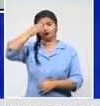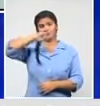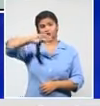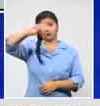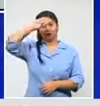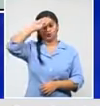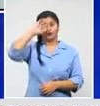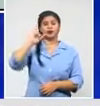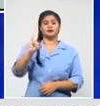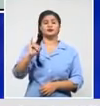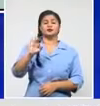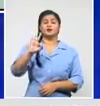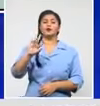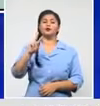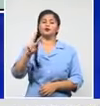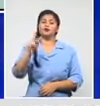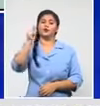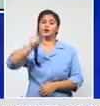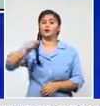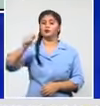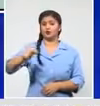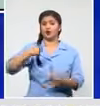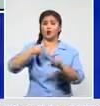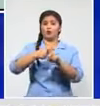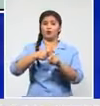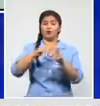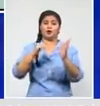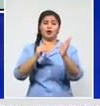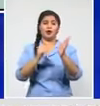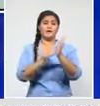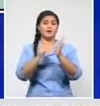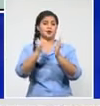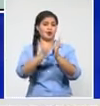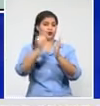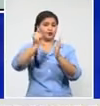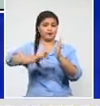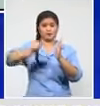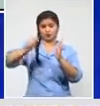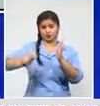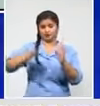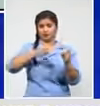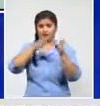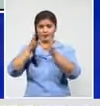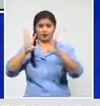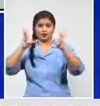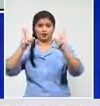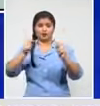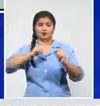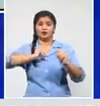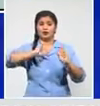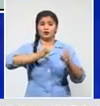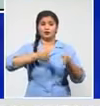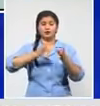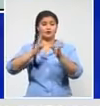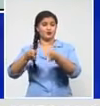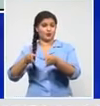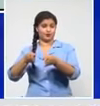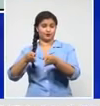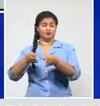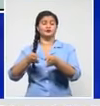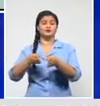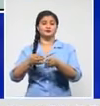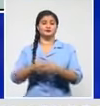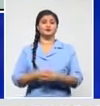682 casos por millón de habitantes. Fallecido es el otro indicador